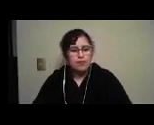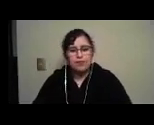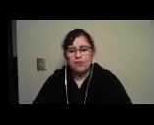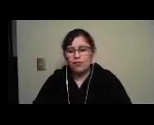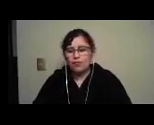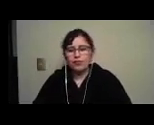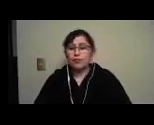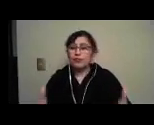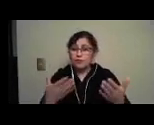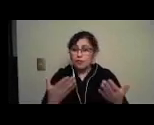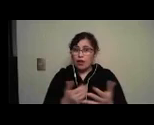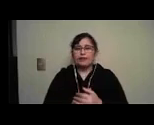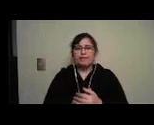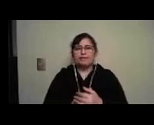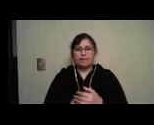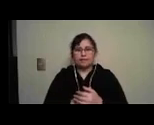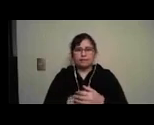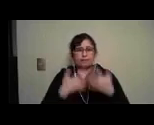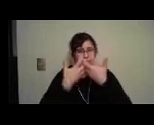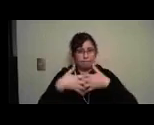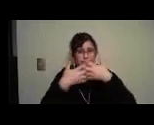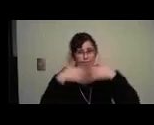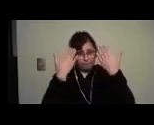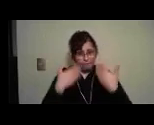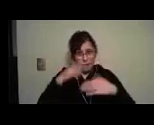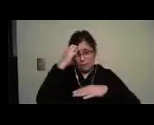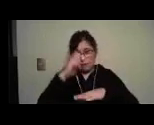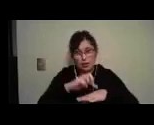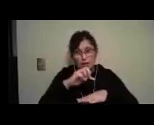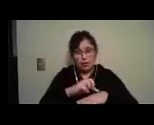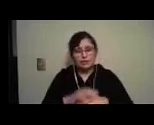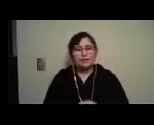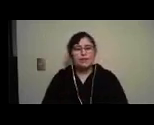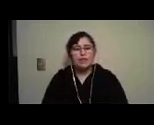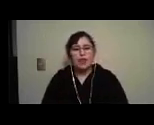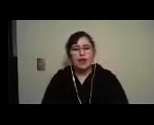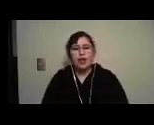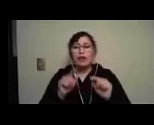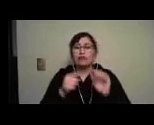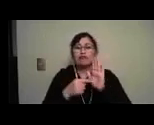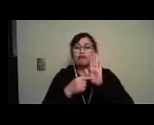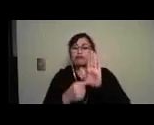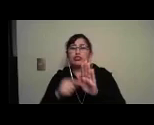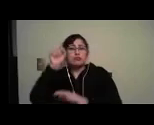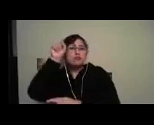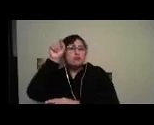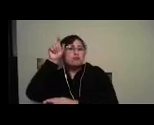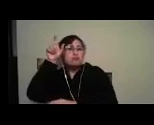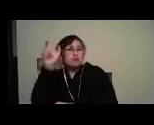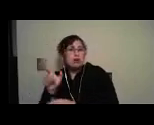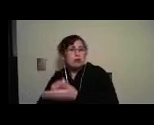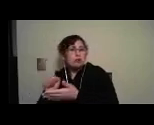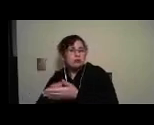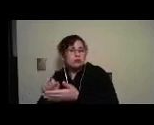Bueno, y la fisiopatología que esto, ¿cierto? Estudios con muerte muestran lo que encontró el señor